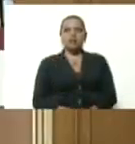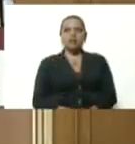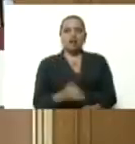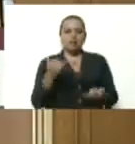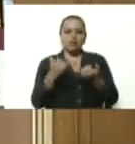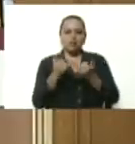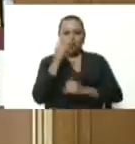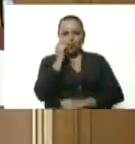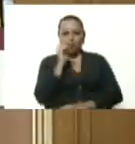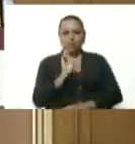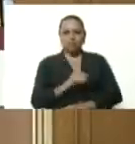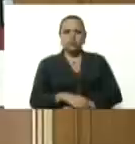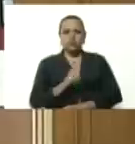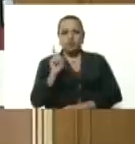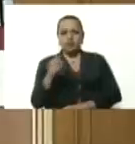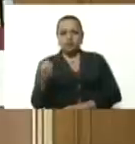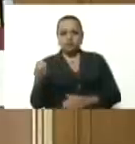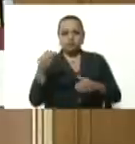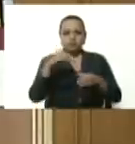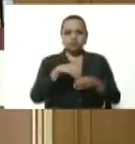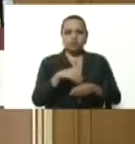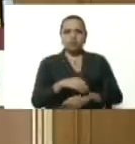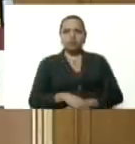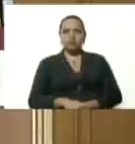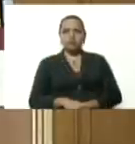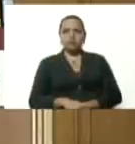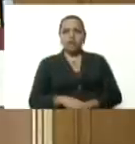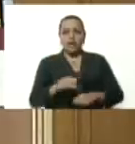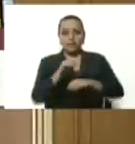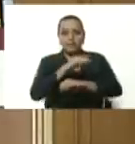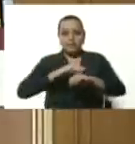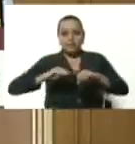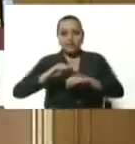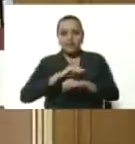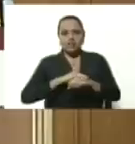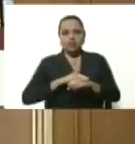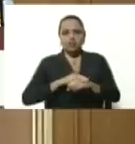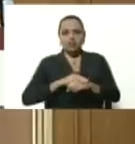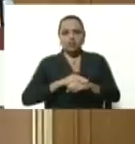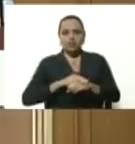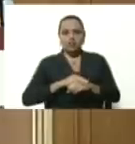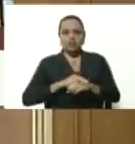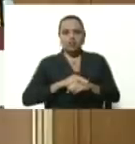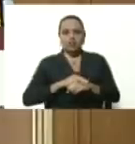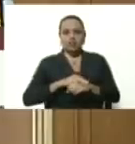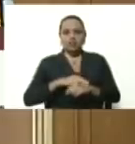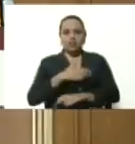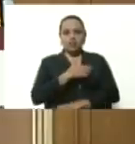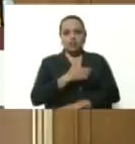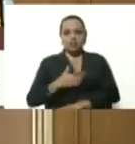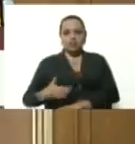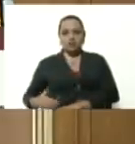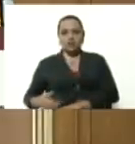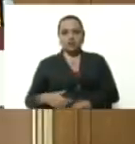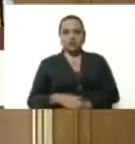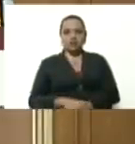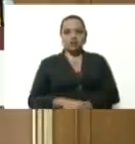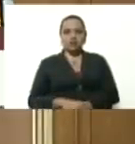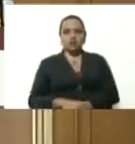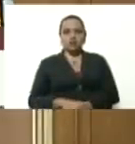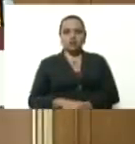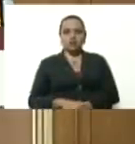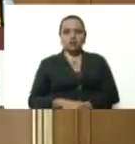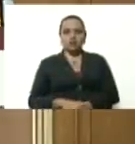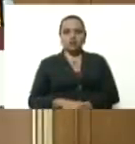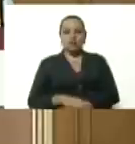Y también se incorpora al hoy ministro del despacho de la presidencia, Jorge Eliezer Márquez, el